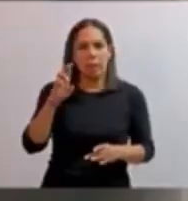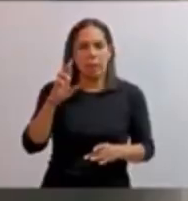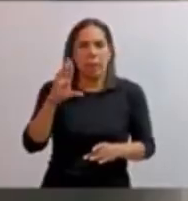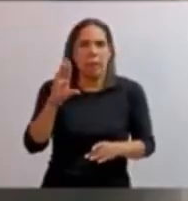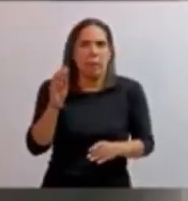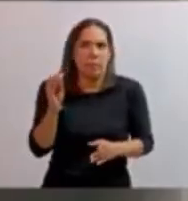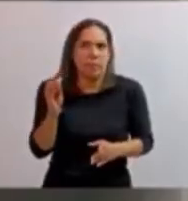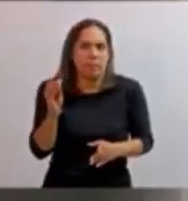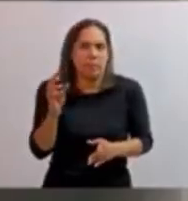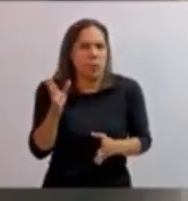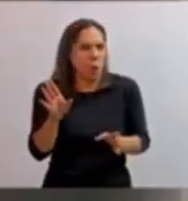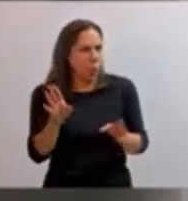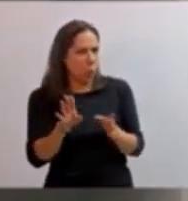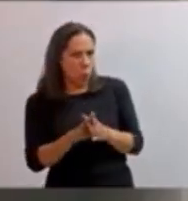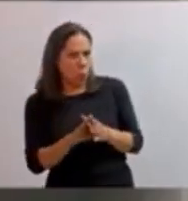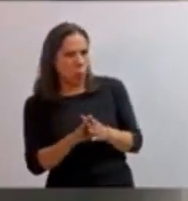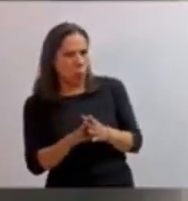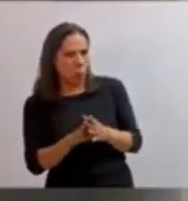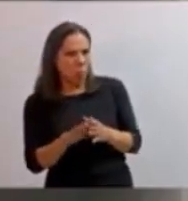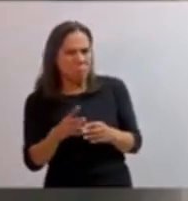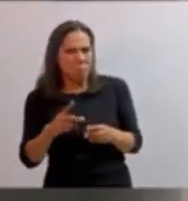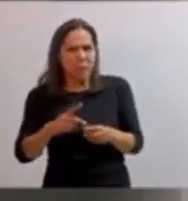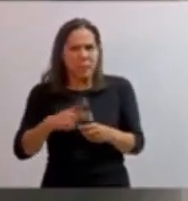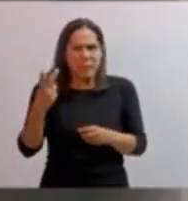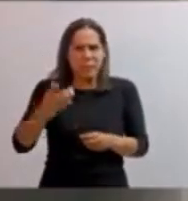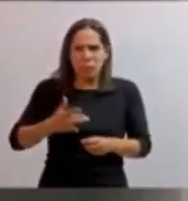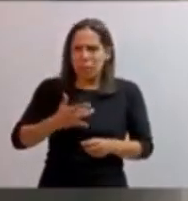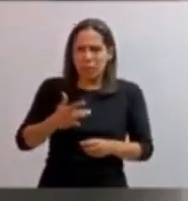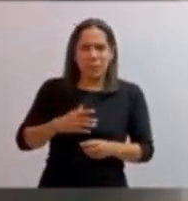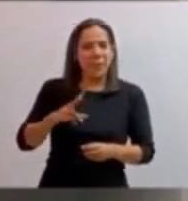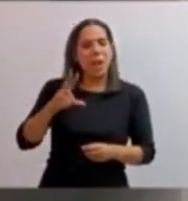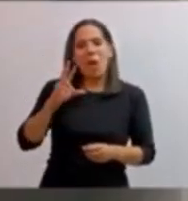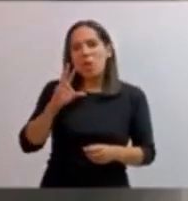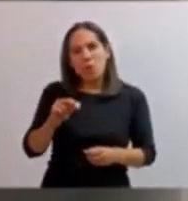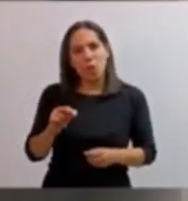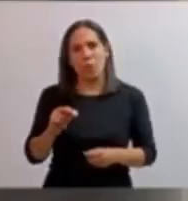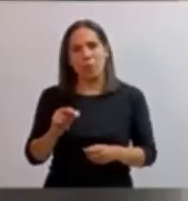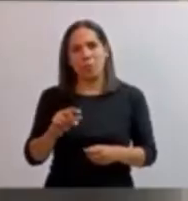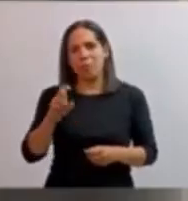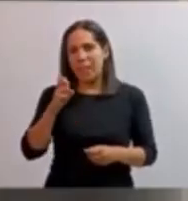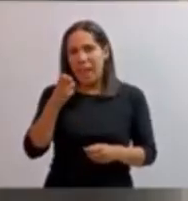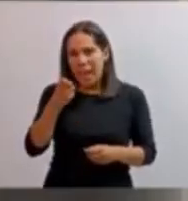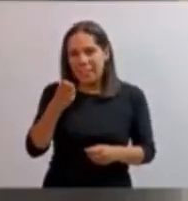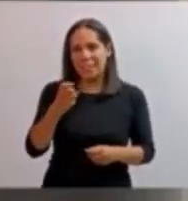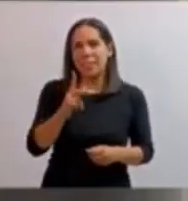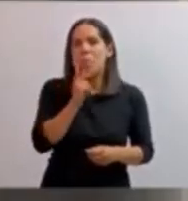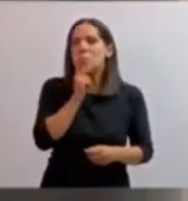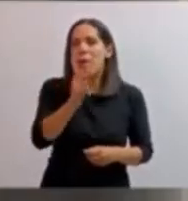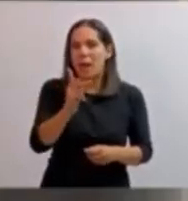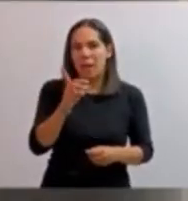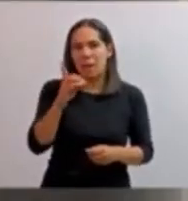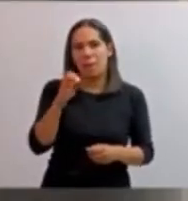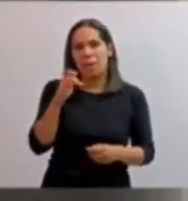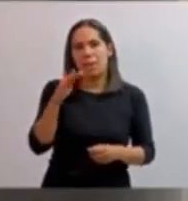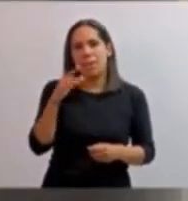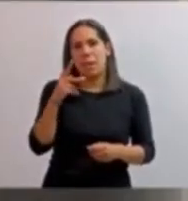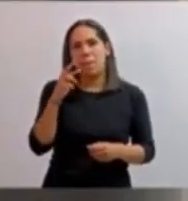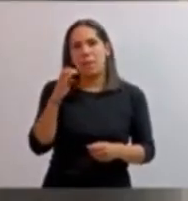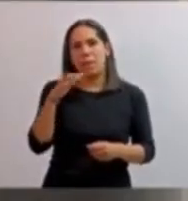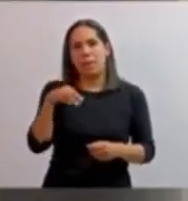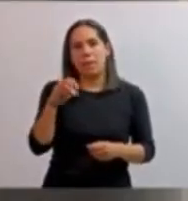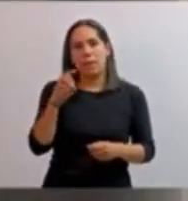¿no? Pero no es así. El asunto es que desaprender es poner nuestros